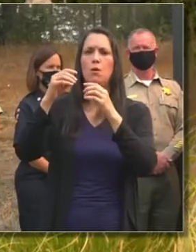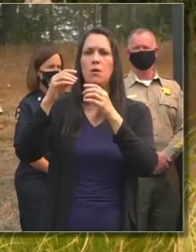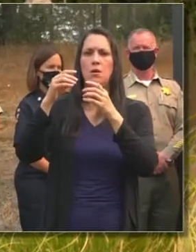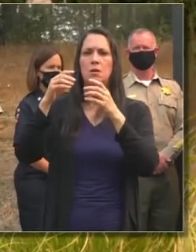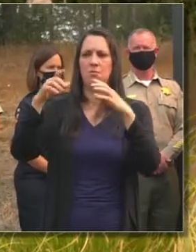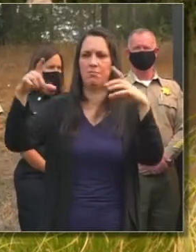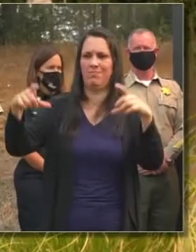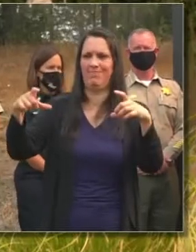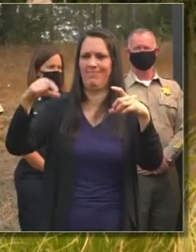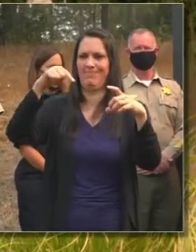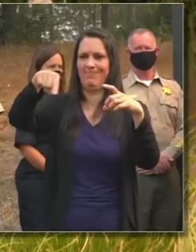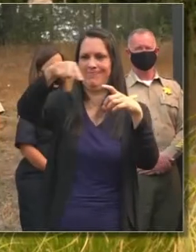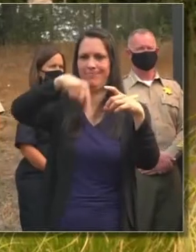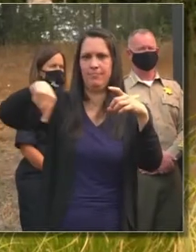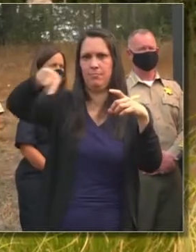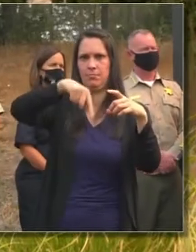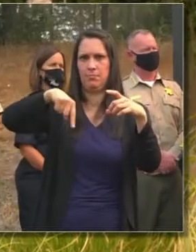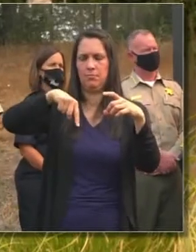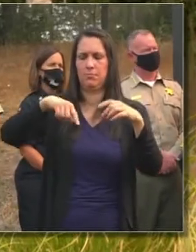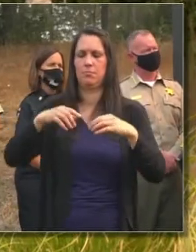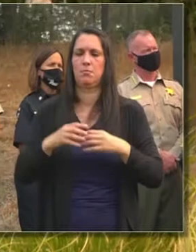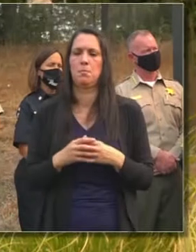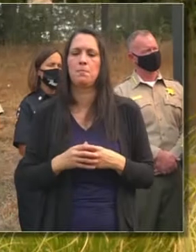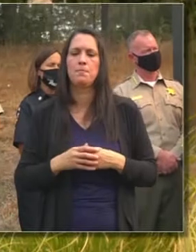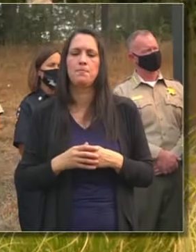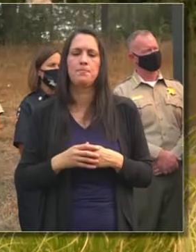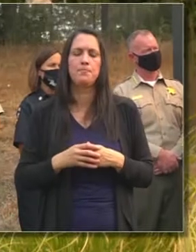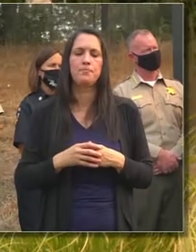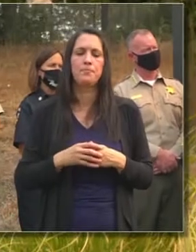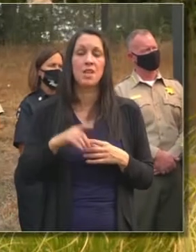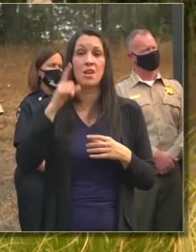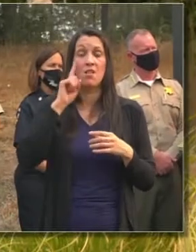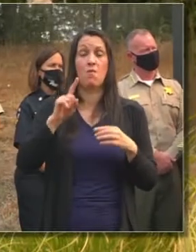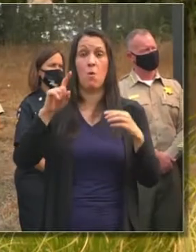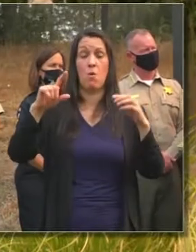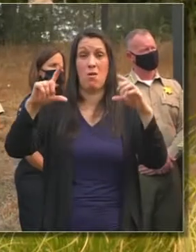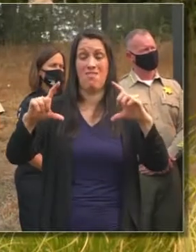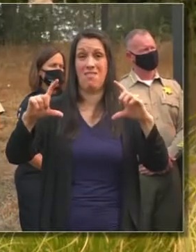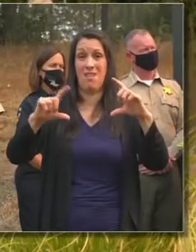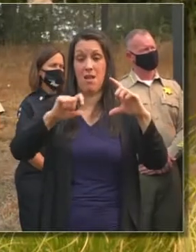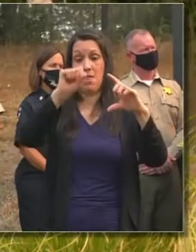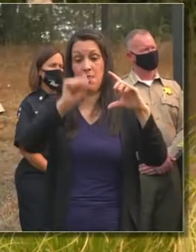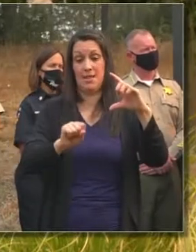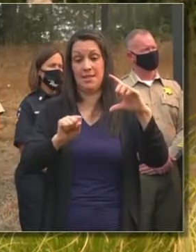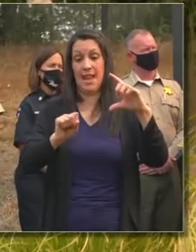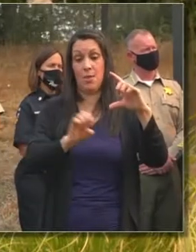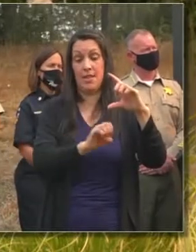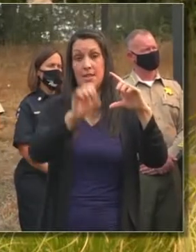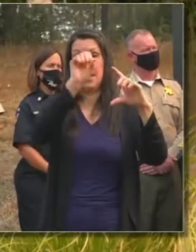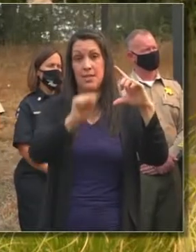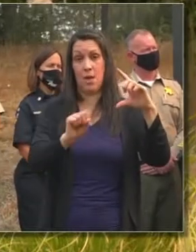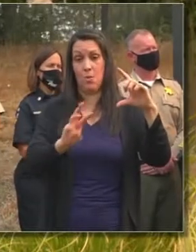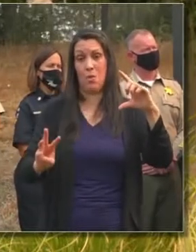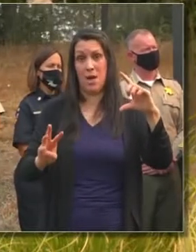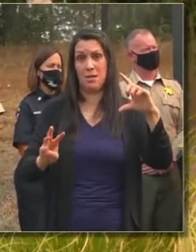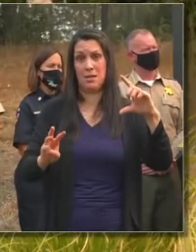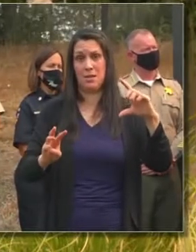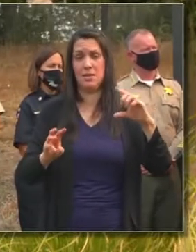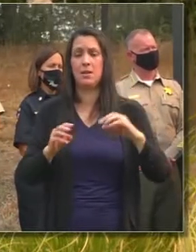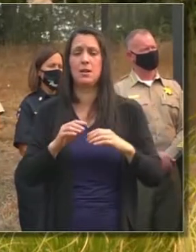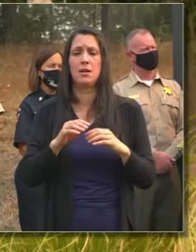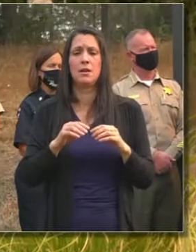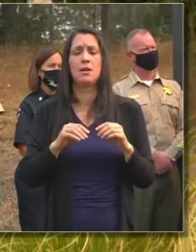muchas porciones del incidente y en cuanto a que va a tomar en la esquina sureste o suroeste que usted